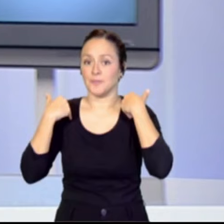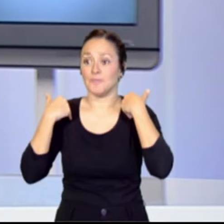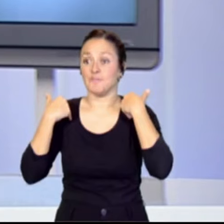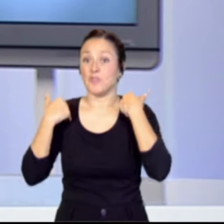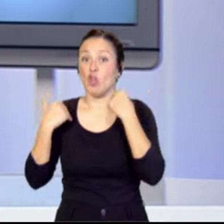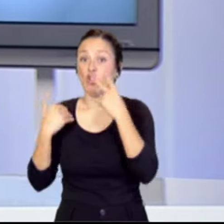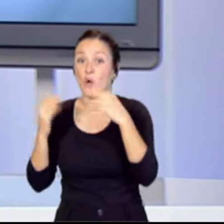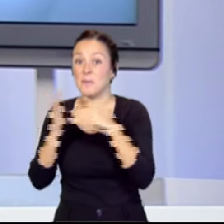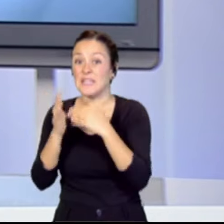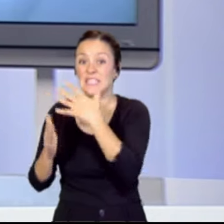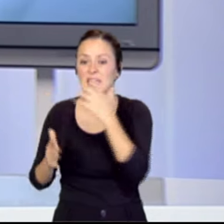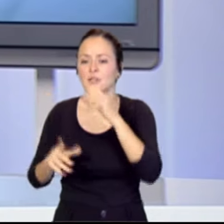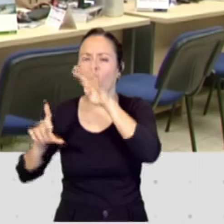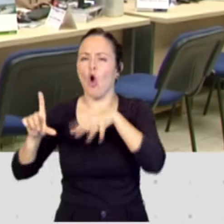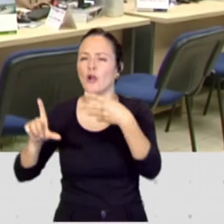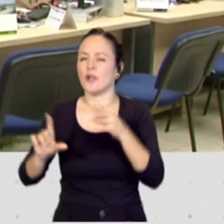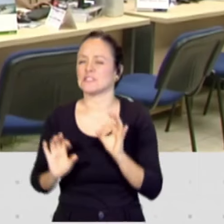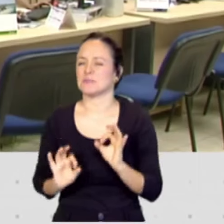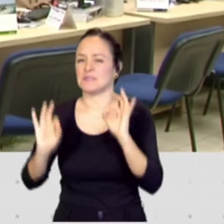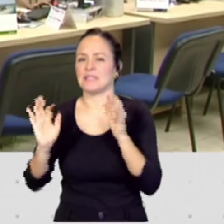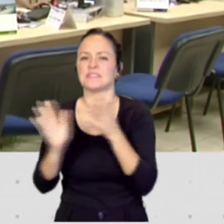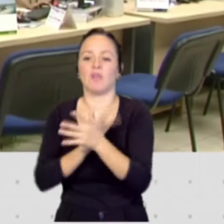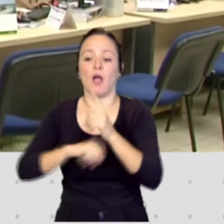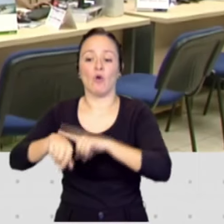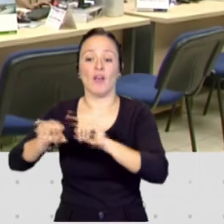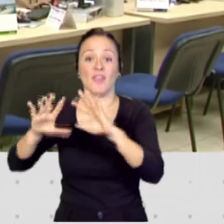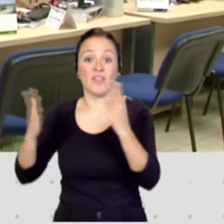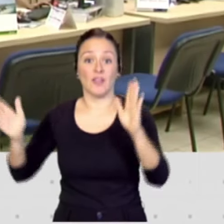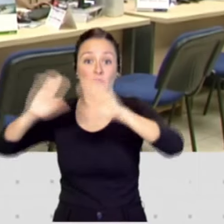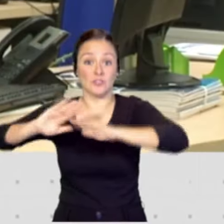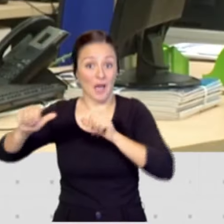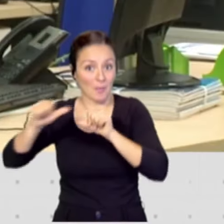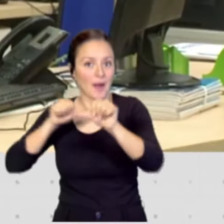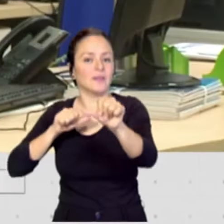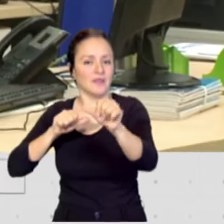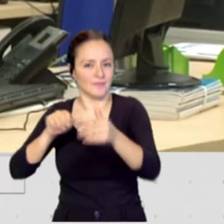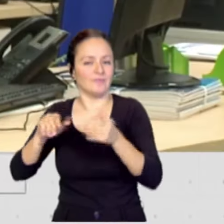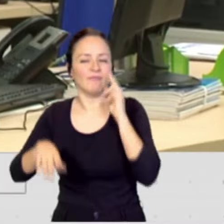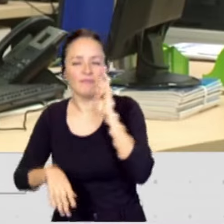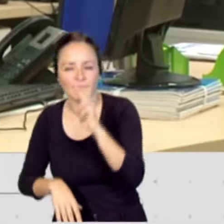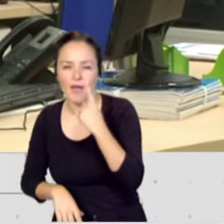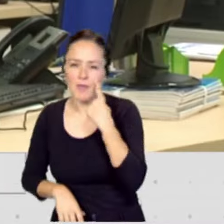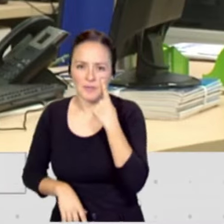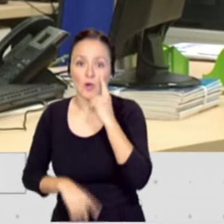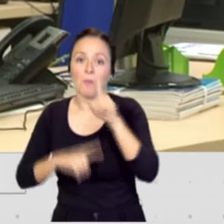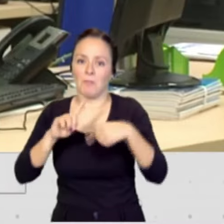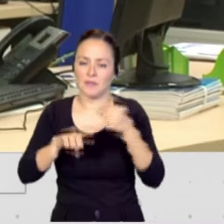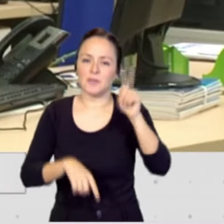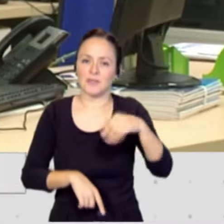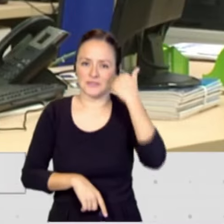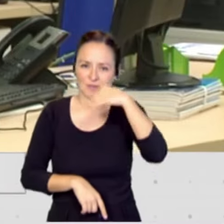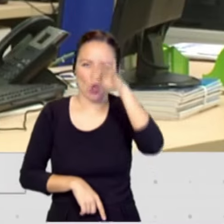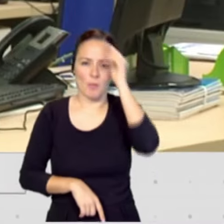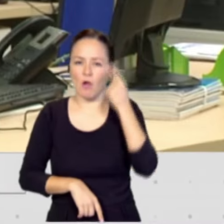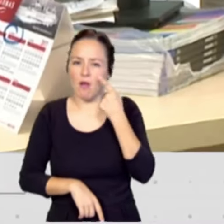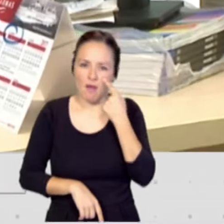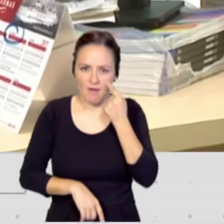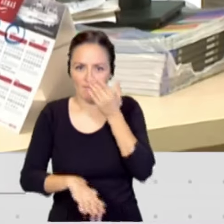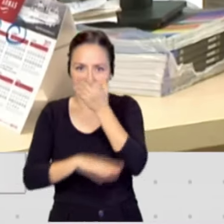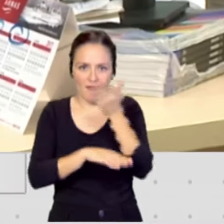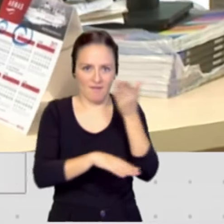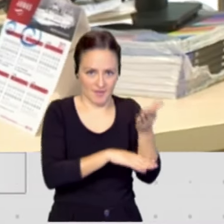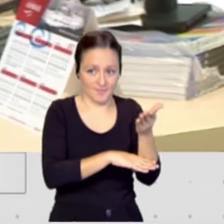hicimos en horarios especiales esto es a partir de las 10 de la noche así como también en los sábados y domingos y en días festivos fruto de toda esta